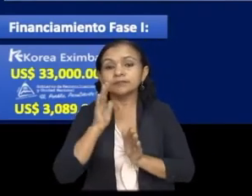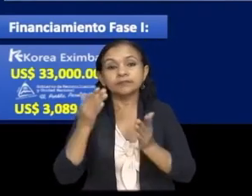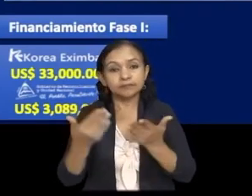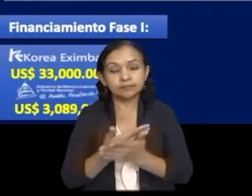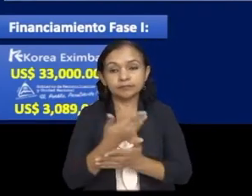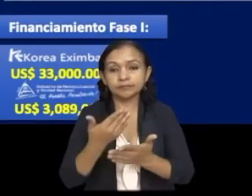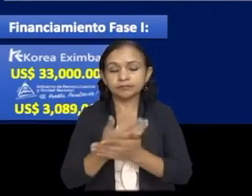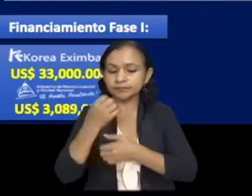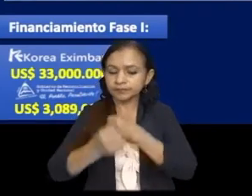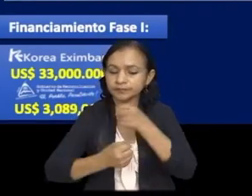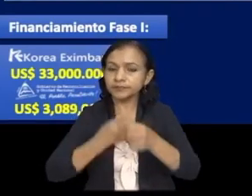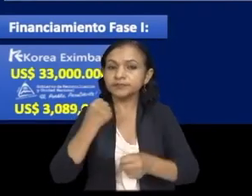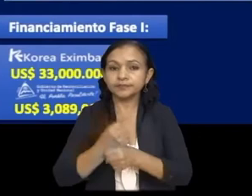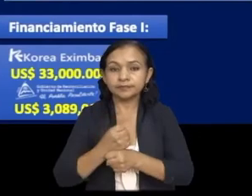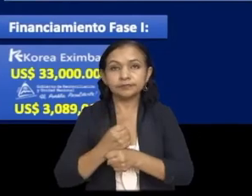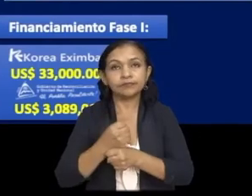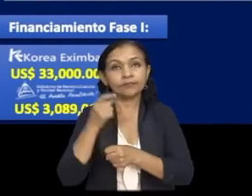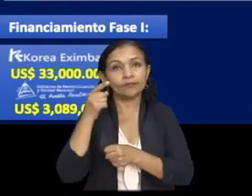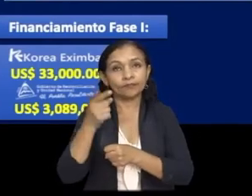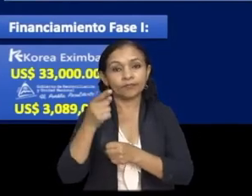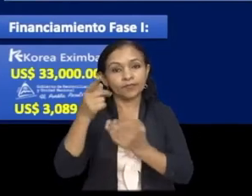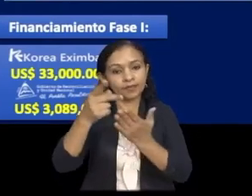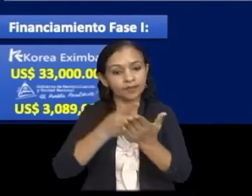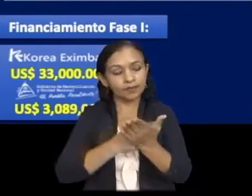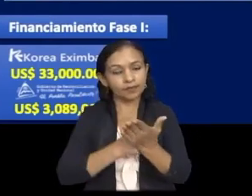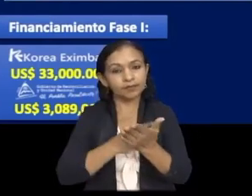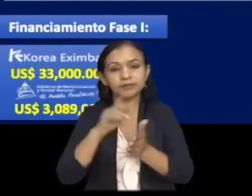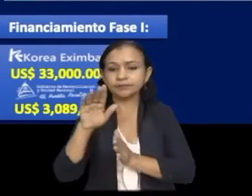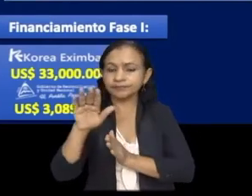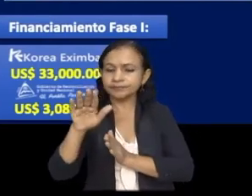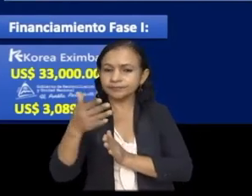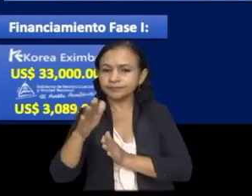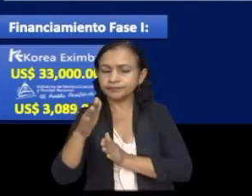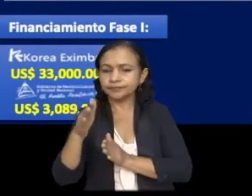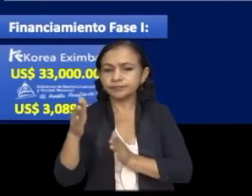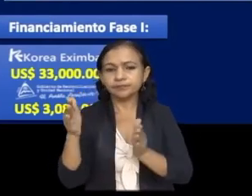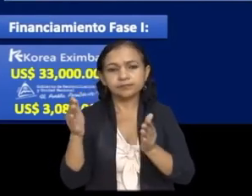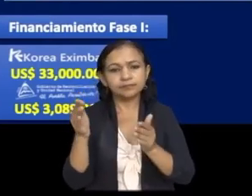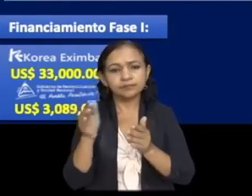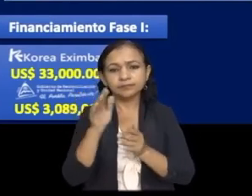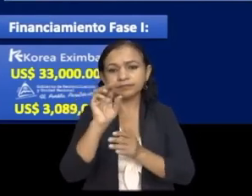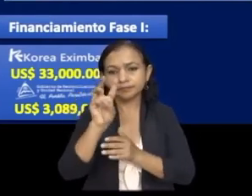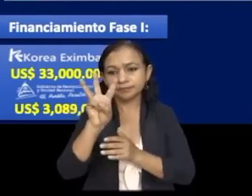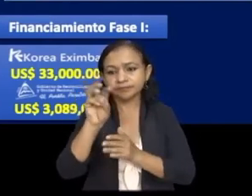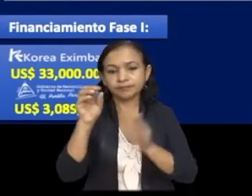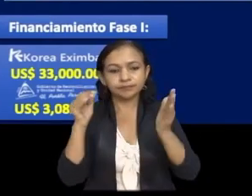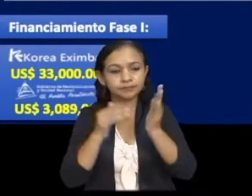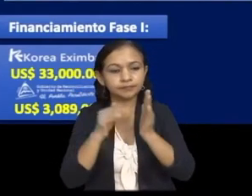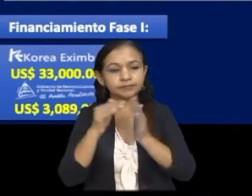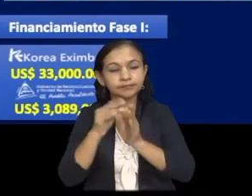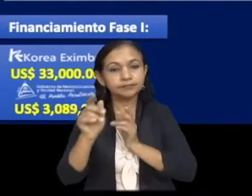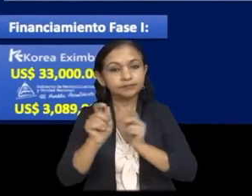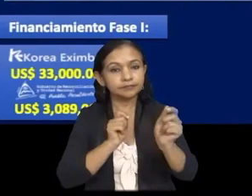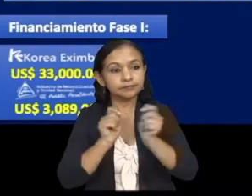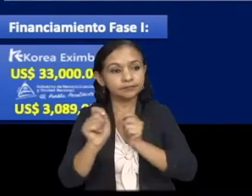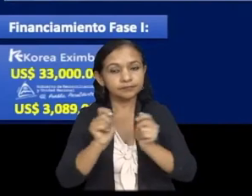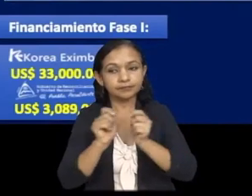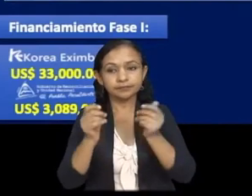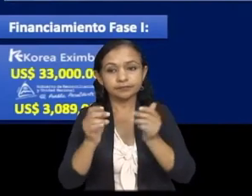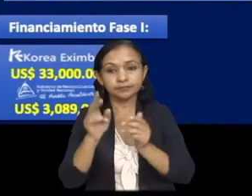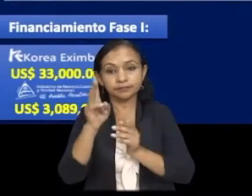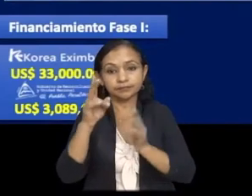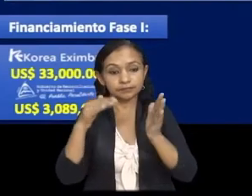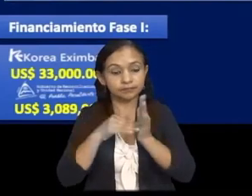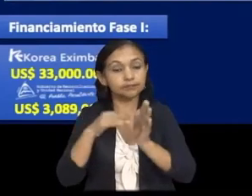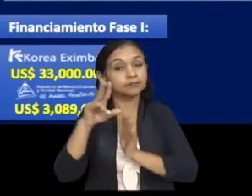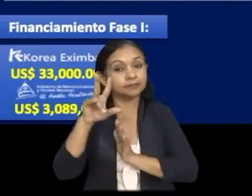través de todos los años. Y este es un solo proyecto que anda cercano o anda un poco arriba de los 30 millones de dólares. ¿verdad? Esto es para